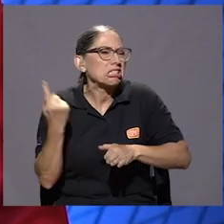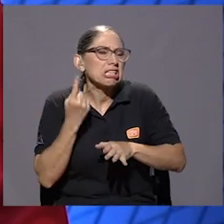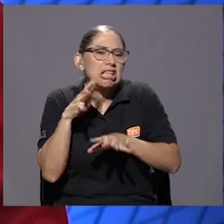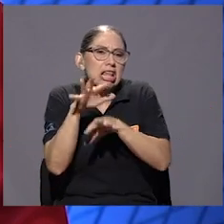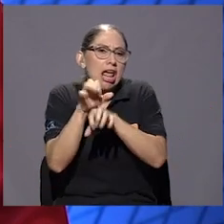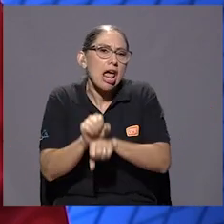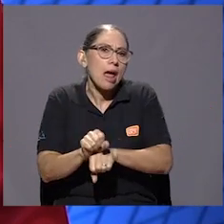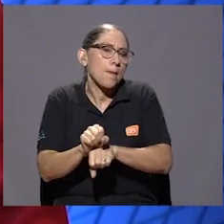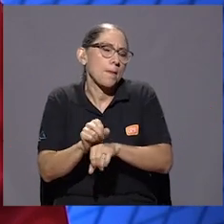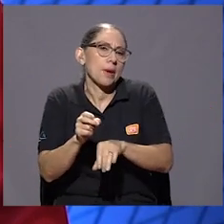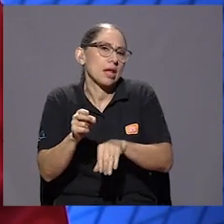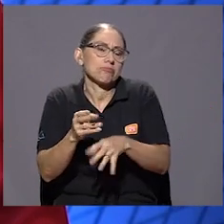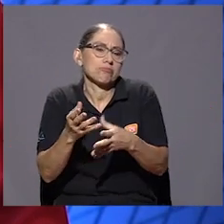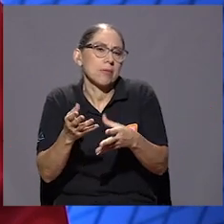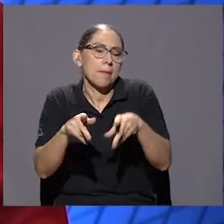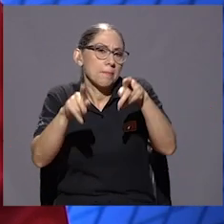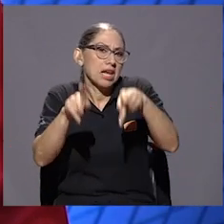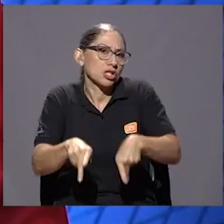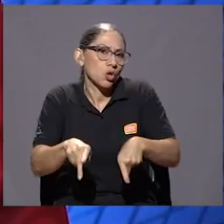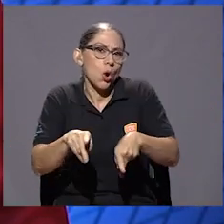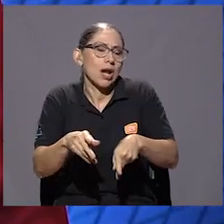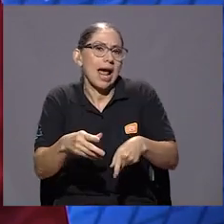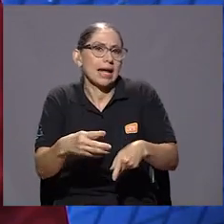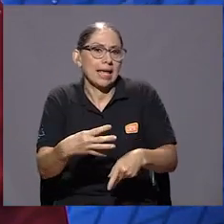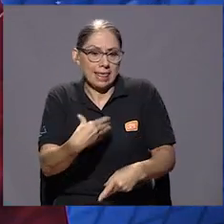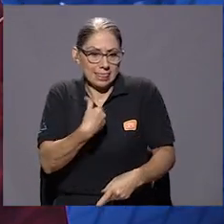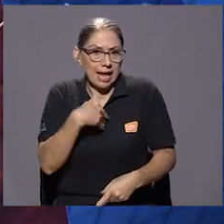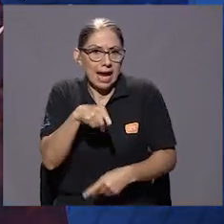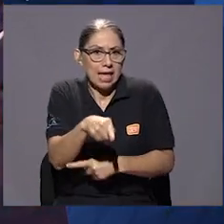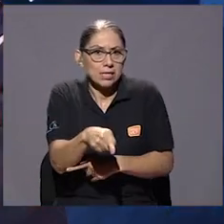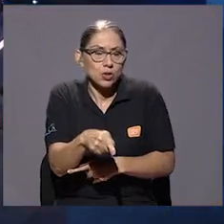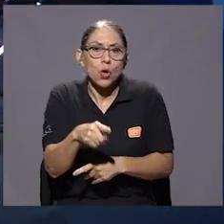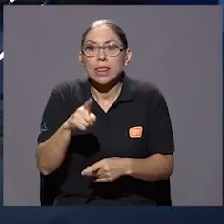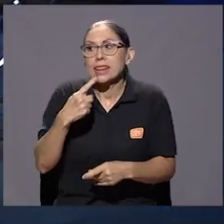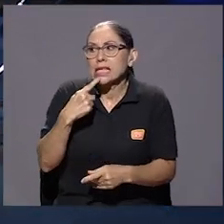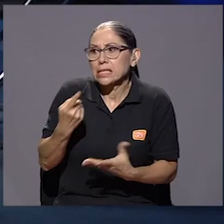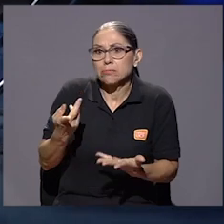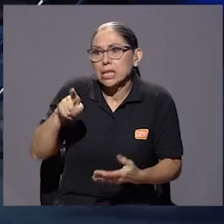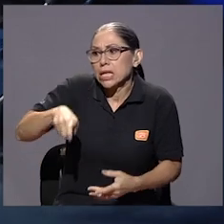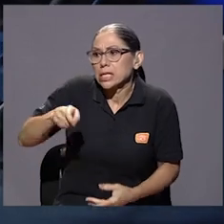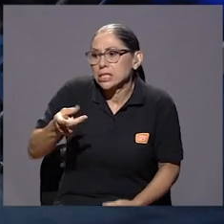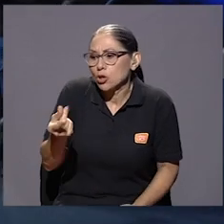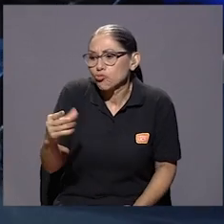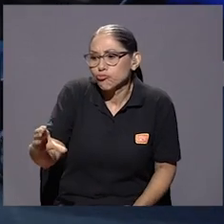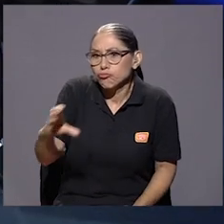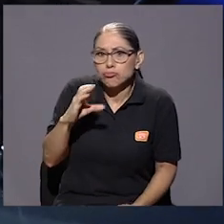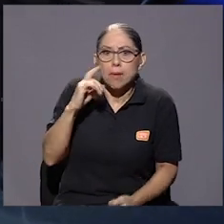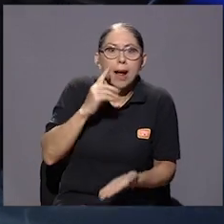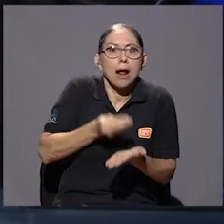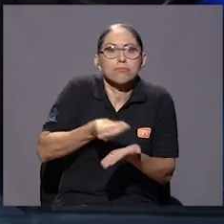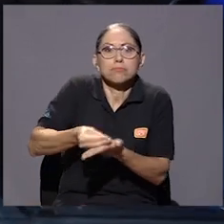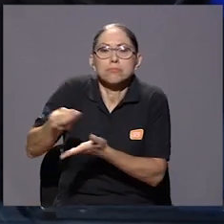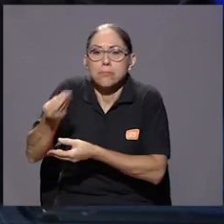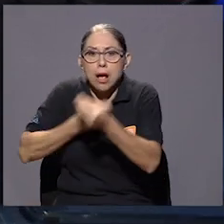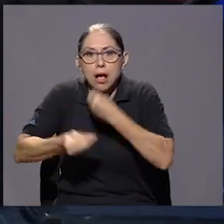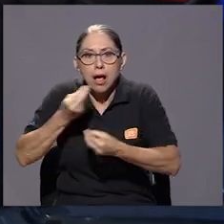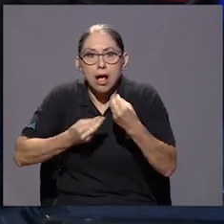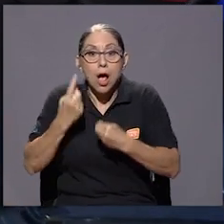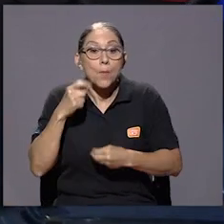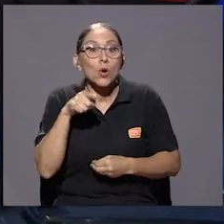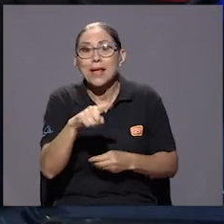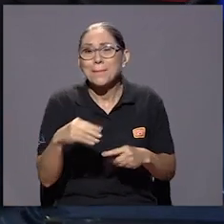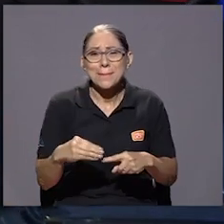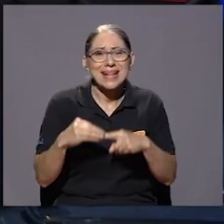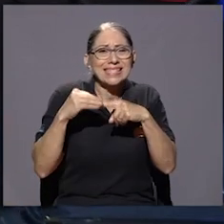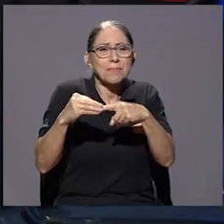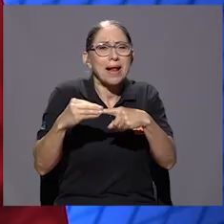quien la ostente va a decir, ok, necesito la cuota alimentaria, porque es el bien superior del menor. Eso es